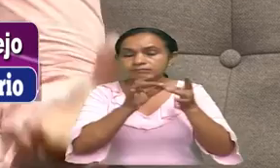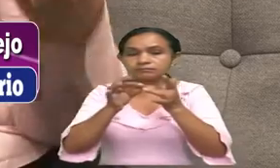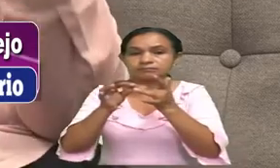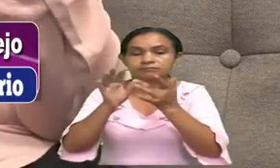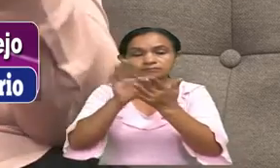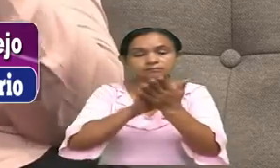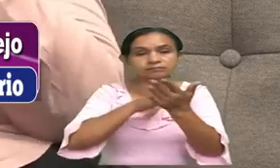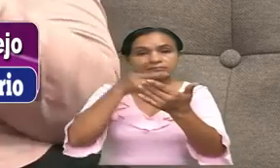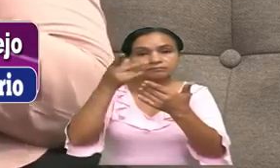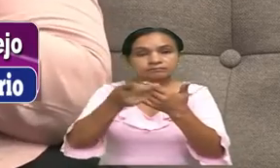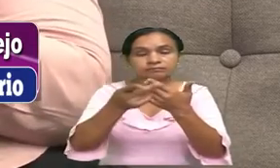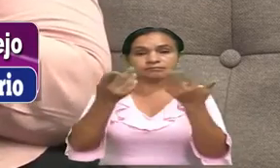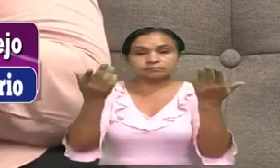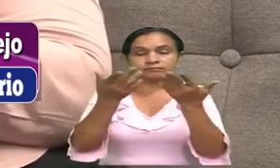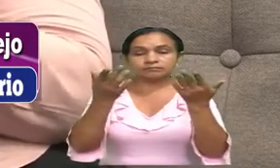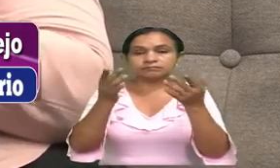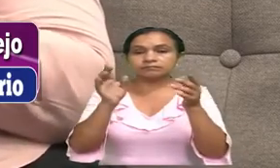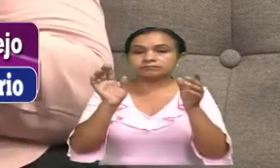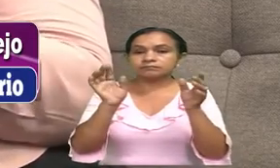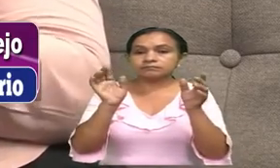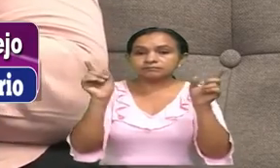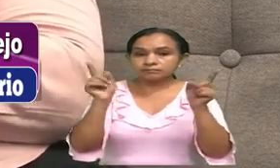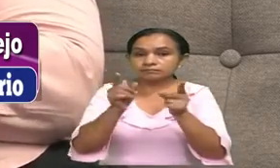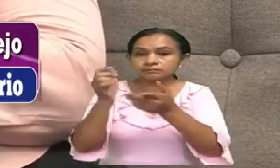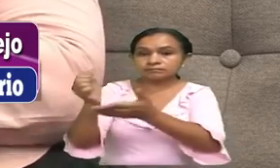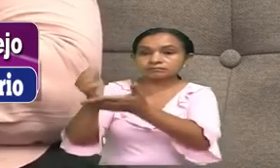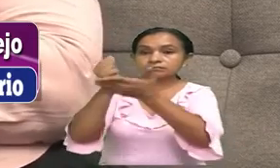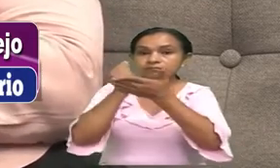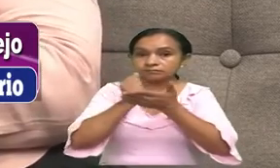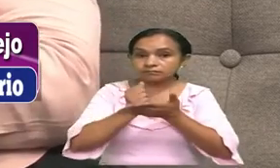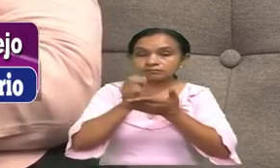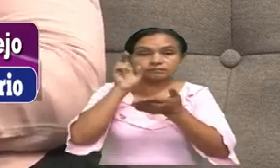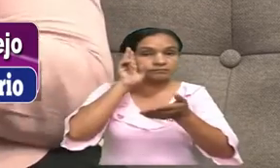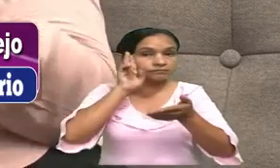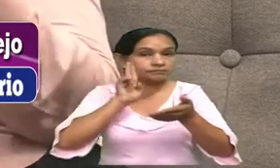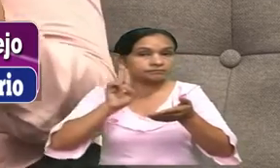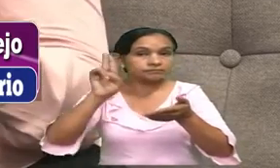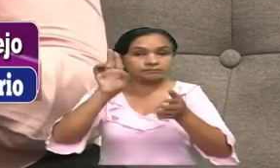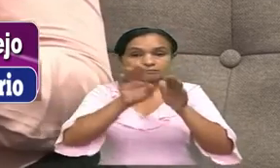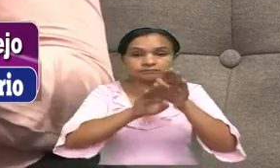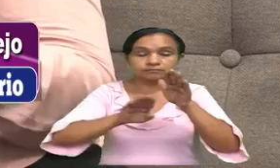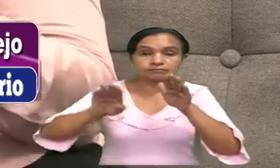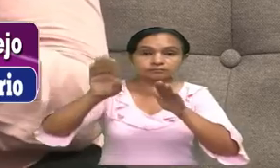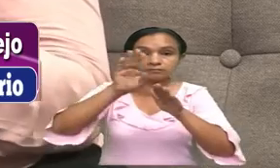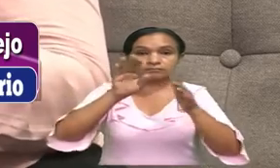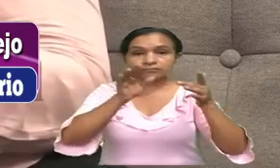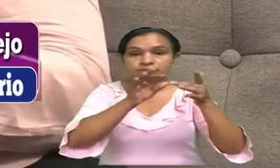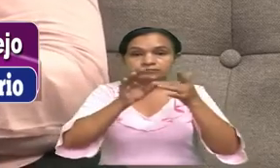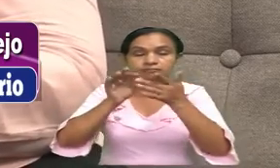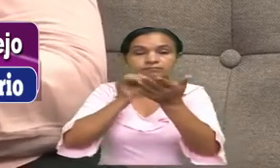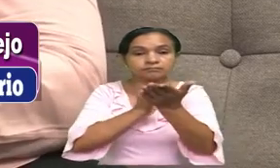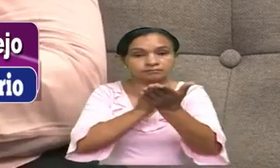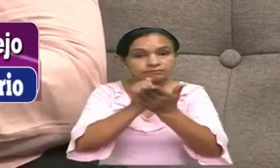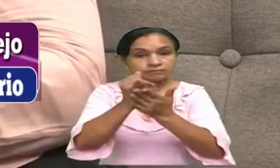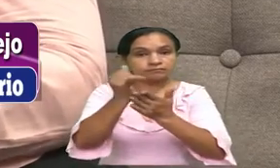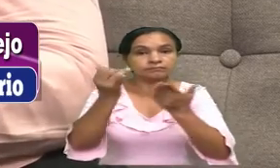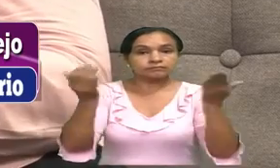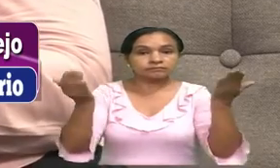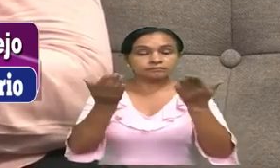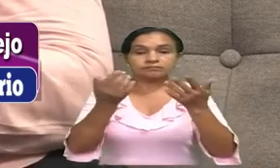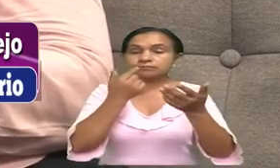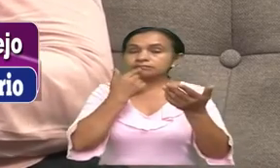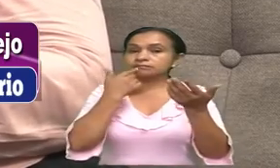programas de doctorado en áreas específicas, que nos va a permitir a nosotros tener mucho más impacto en las investigaciones. Claro.